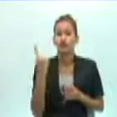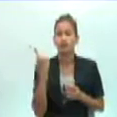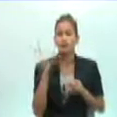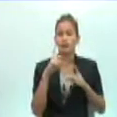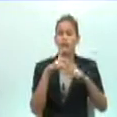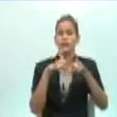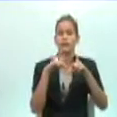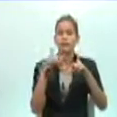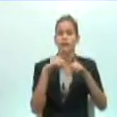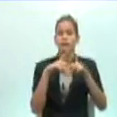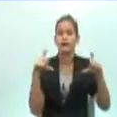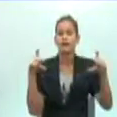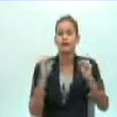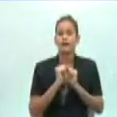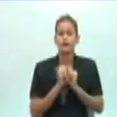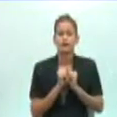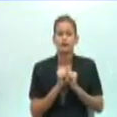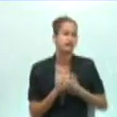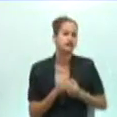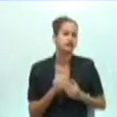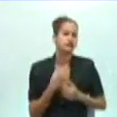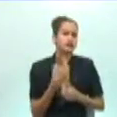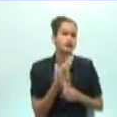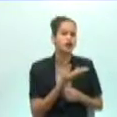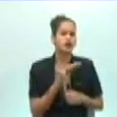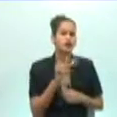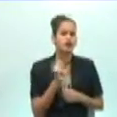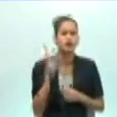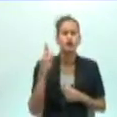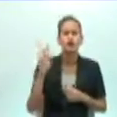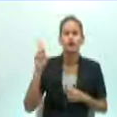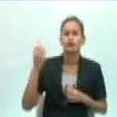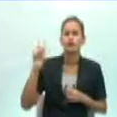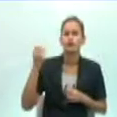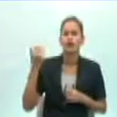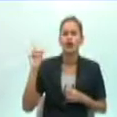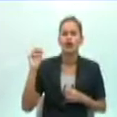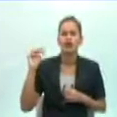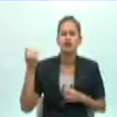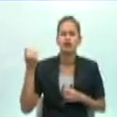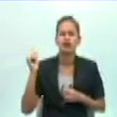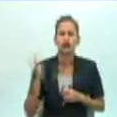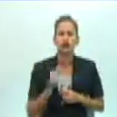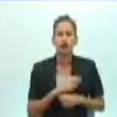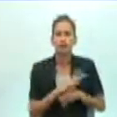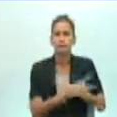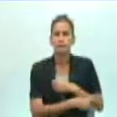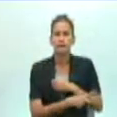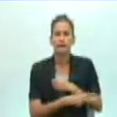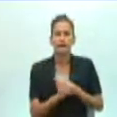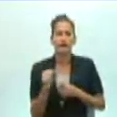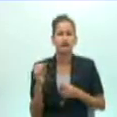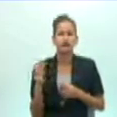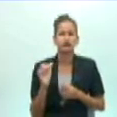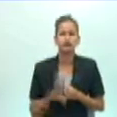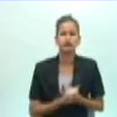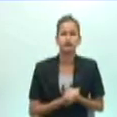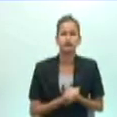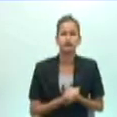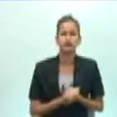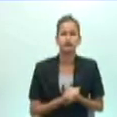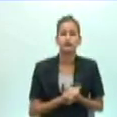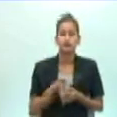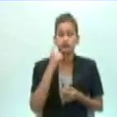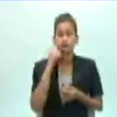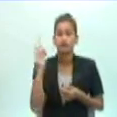cuento es de cuando Rumanía era un país salvaje. Vamos entonces a la actividad de